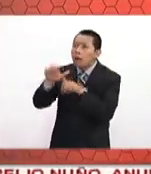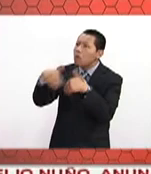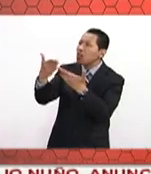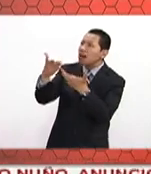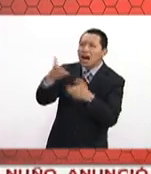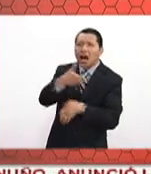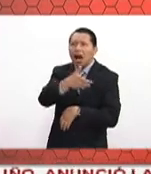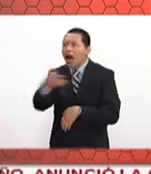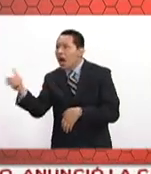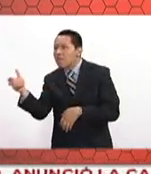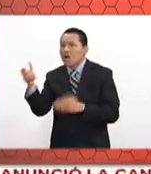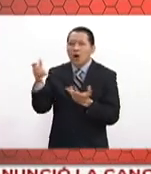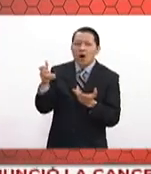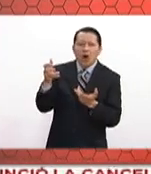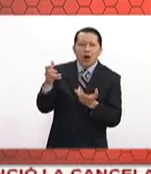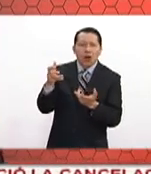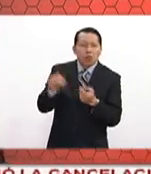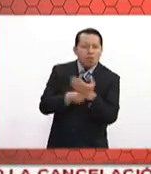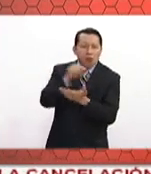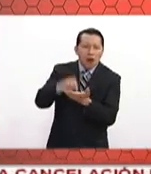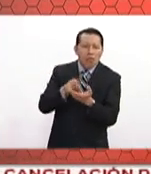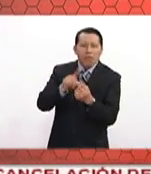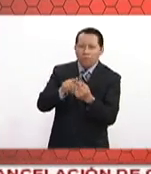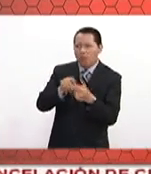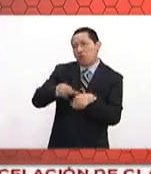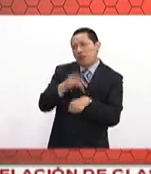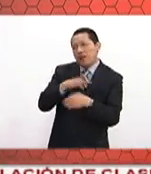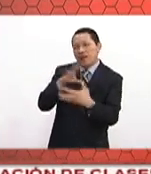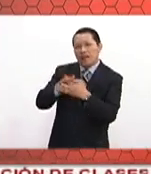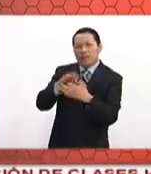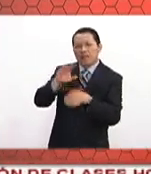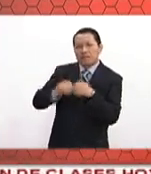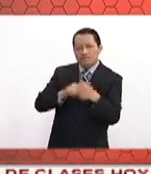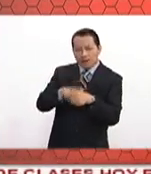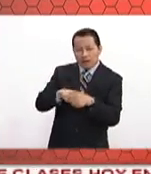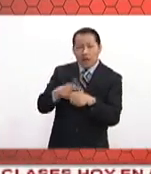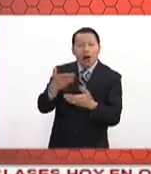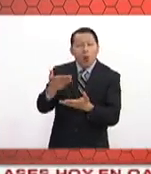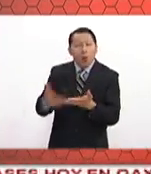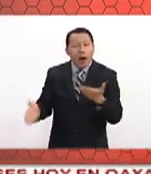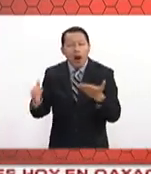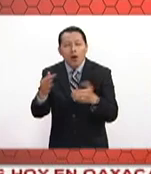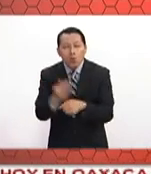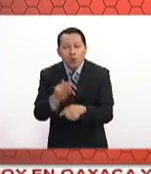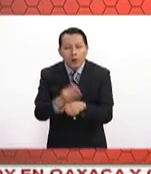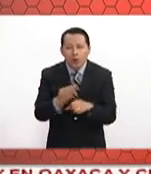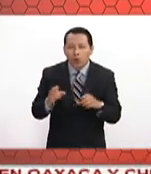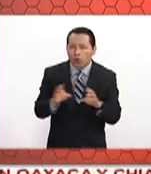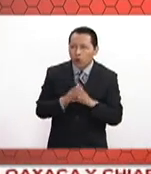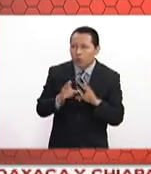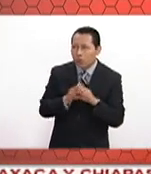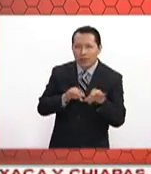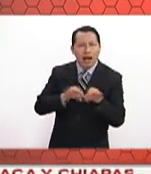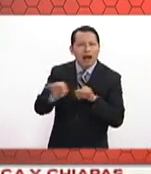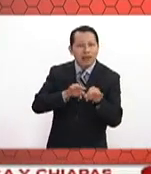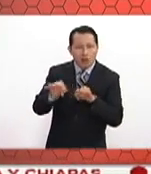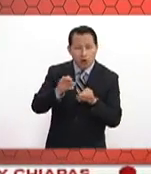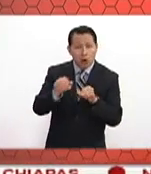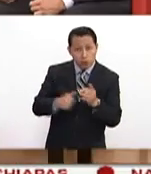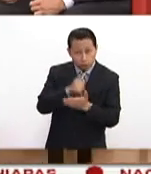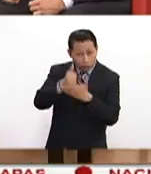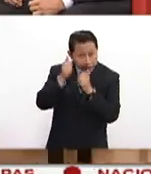zonas, ¿no? Donde pues tenían este tipo de animales. Ahora, ¿cómo se están estableciendo? ¿Se quedan más en las